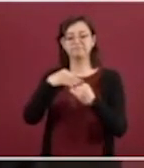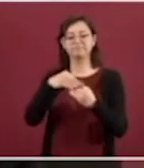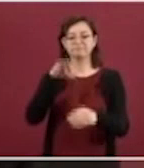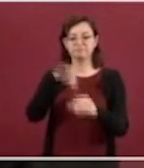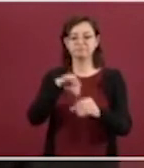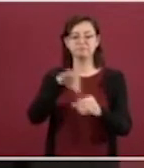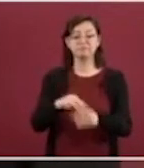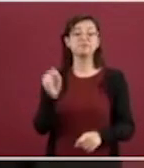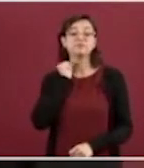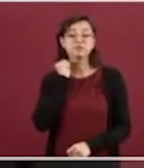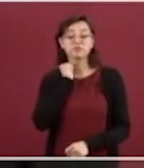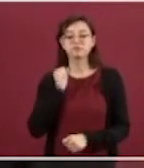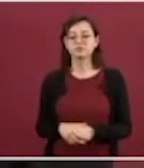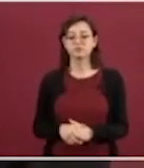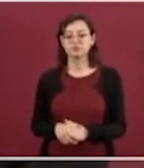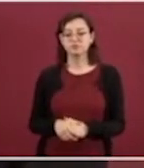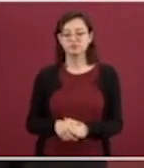en el Senado.